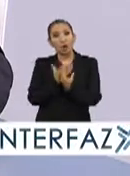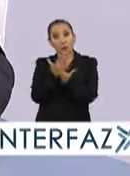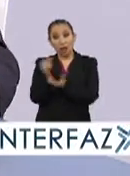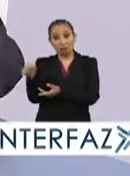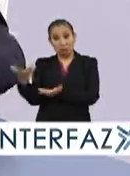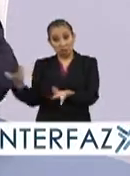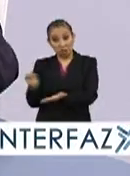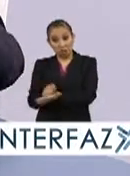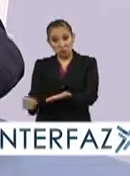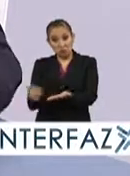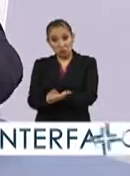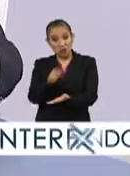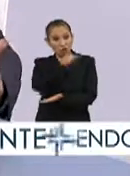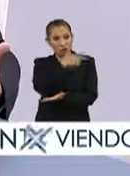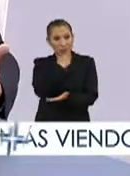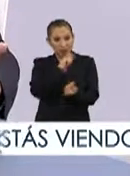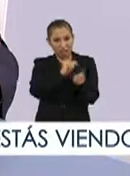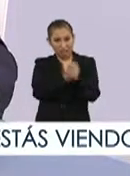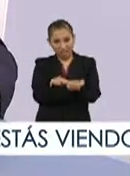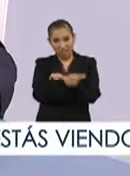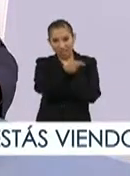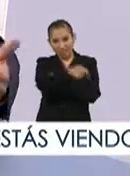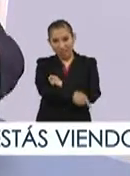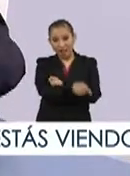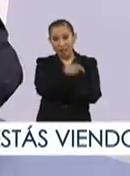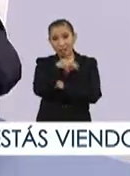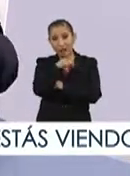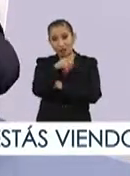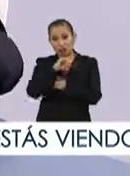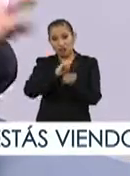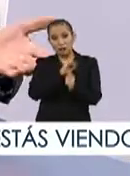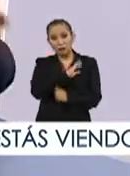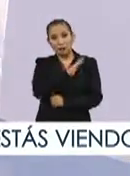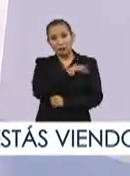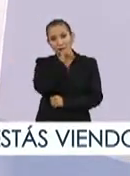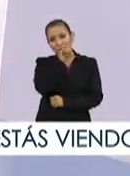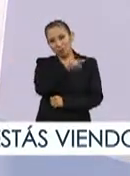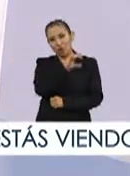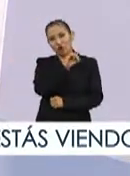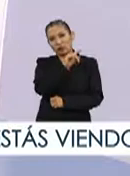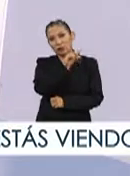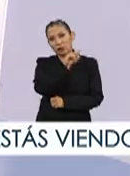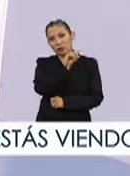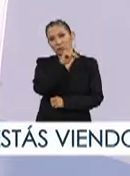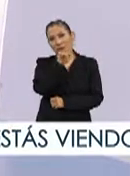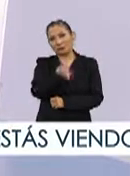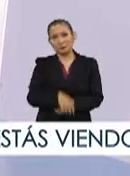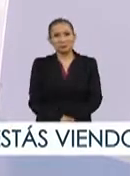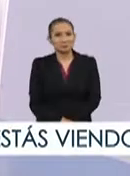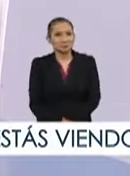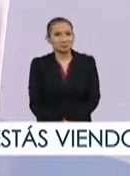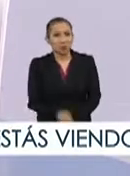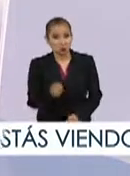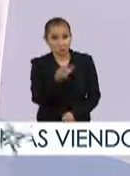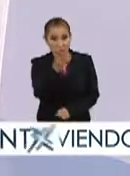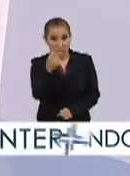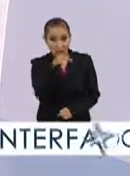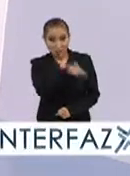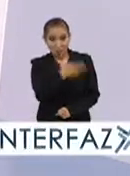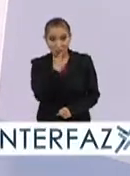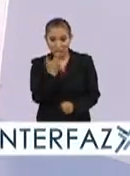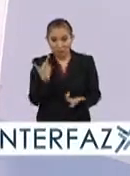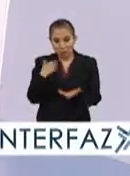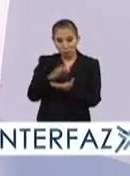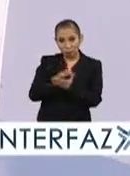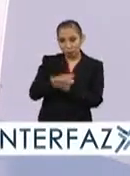también. Y un traductor de Marilló Paz al español fue Octavio Paz, precisamente. No cualquiera.